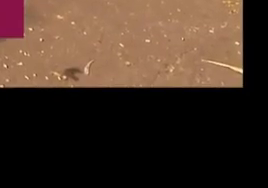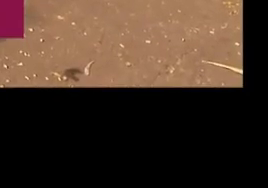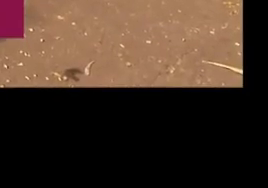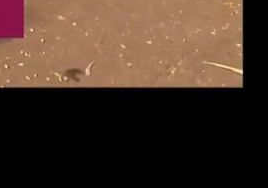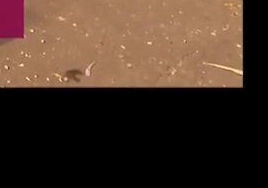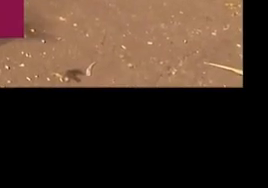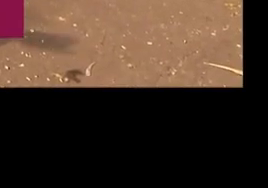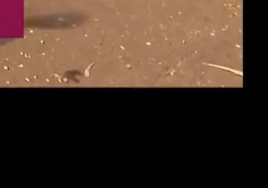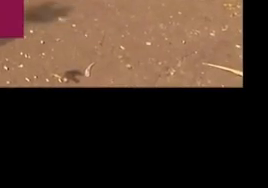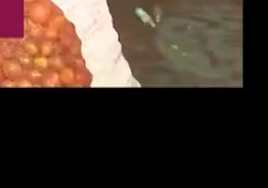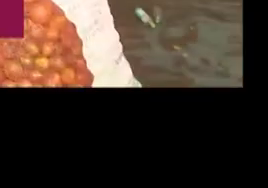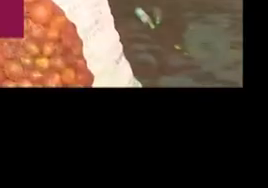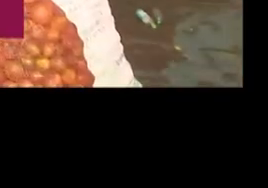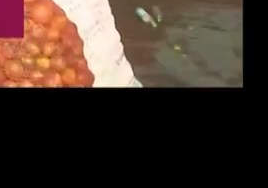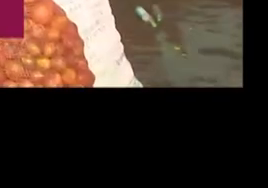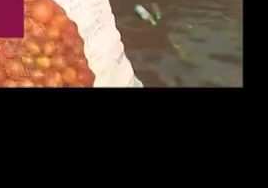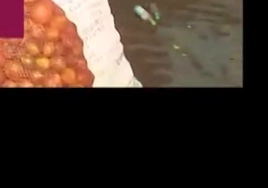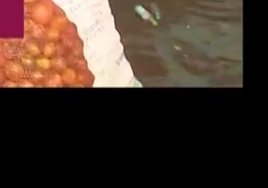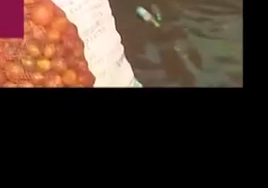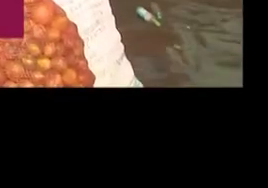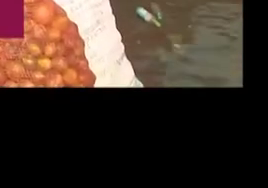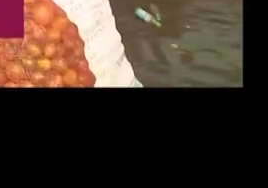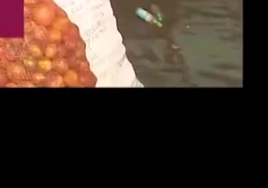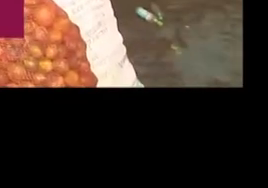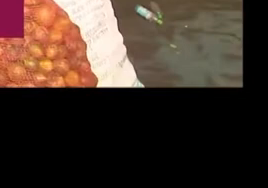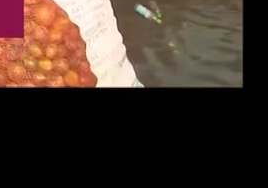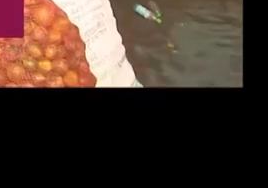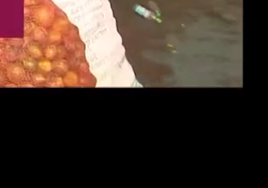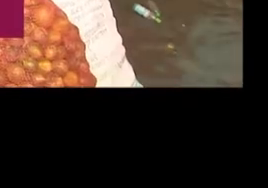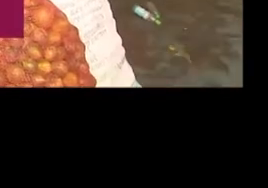Este amor nació con un nuevo destino,